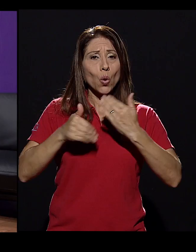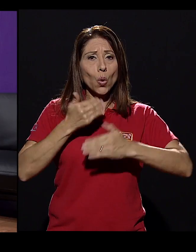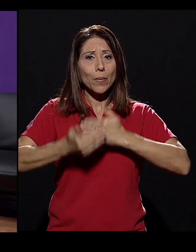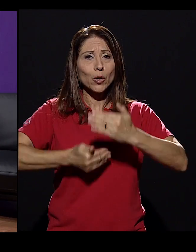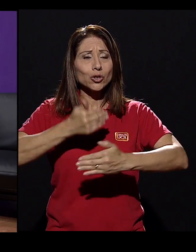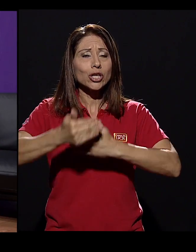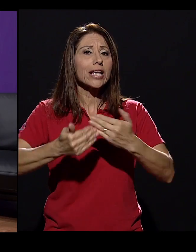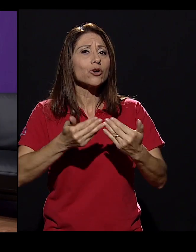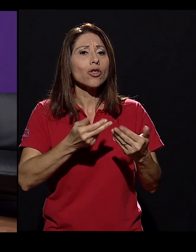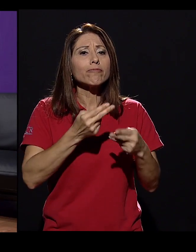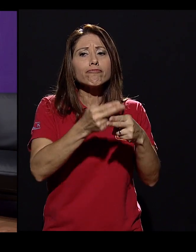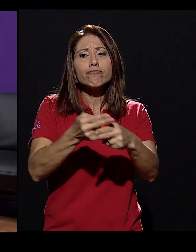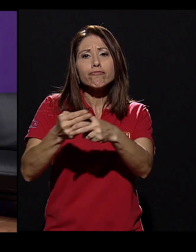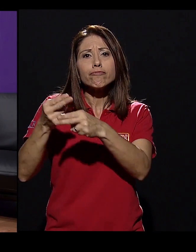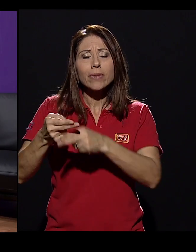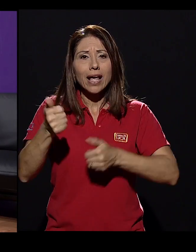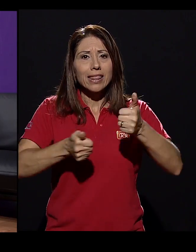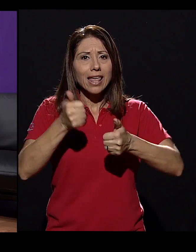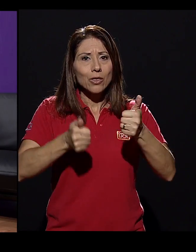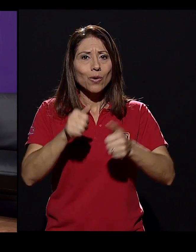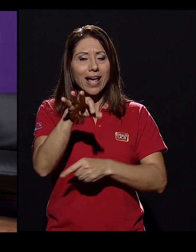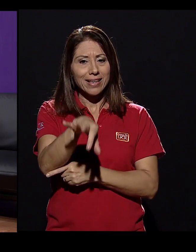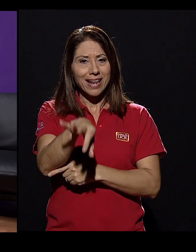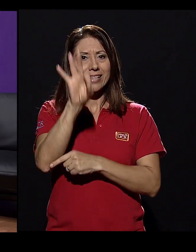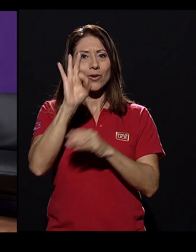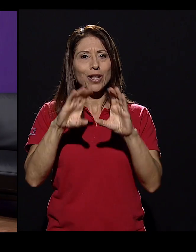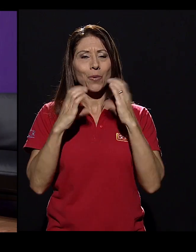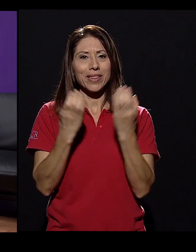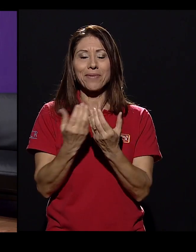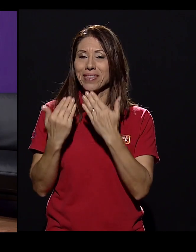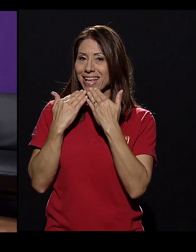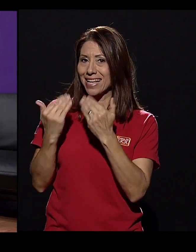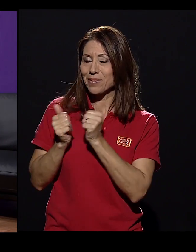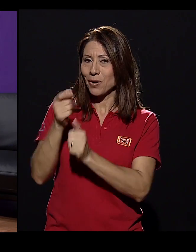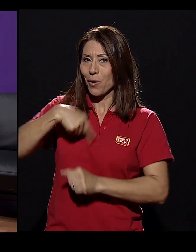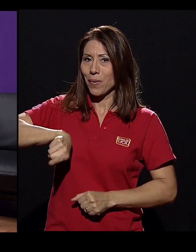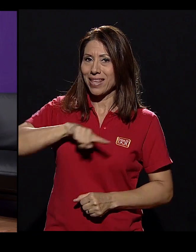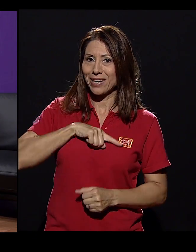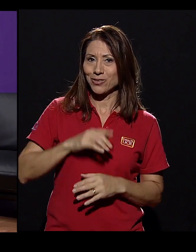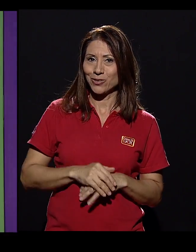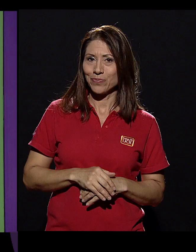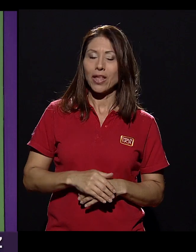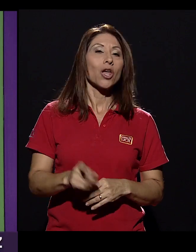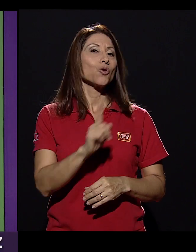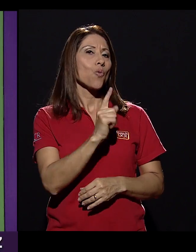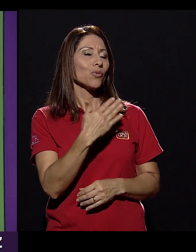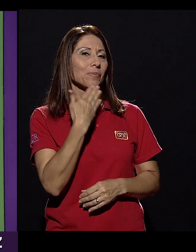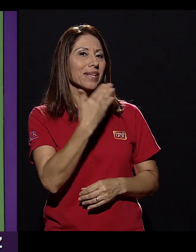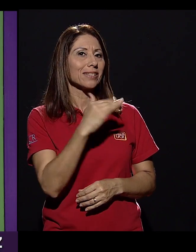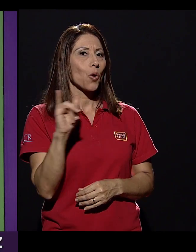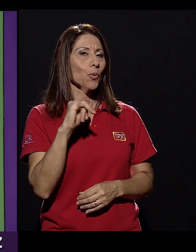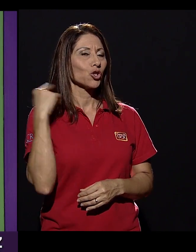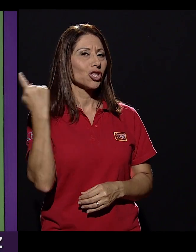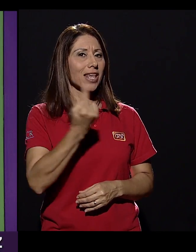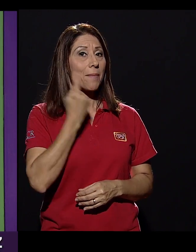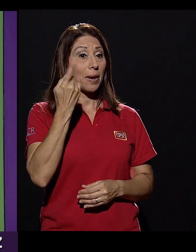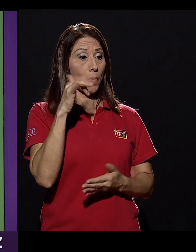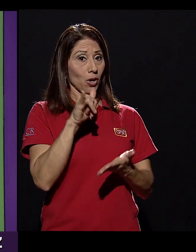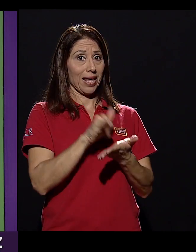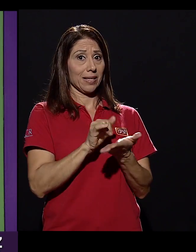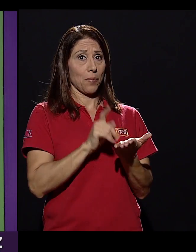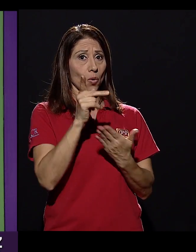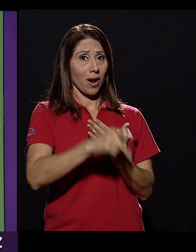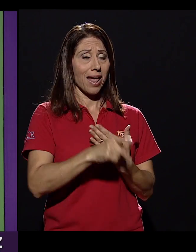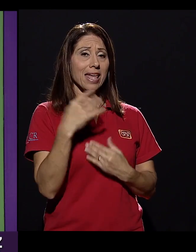todo el proceso de las candidaturas y de la elección de este comité. Muchas gracias, Erika, por acompañarnos. No, muchísimas gracias, como siempre, por tener